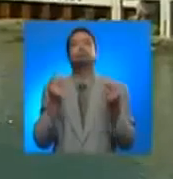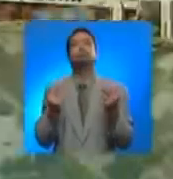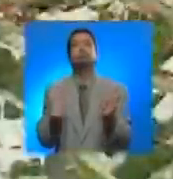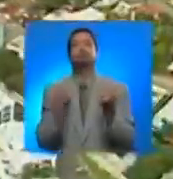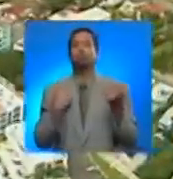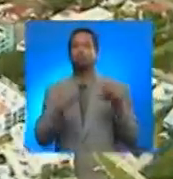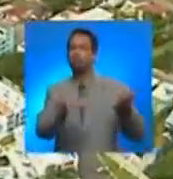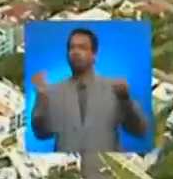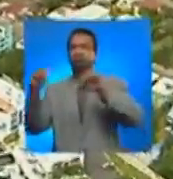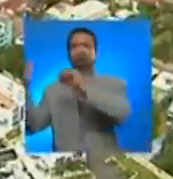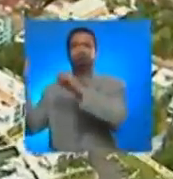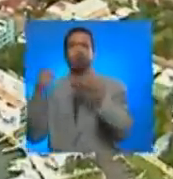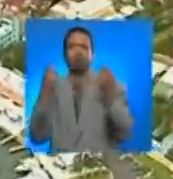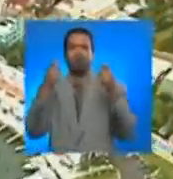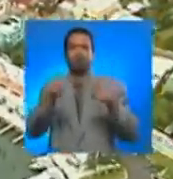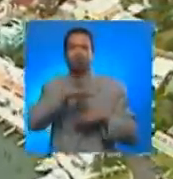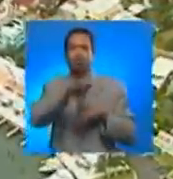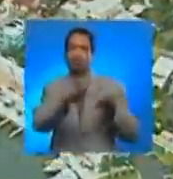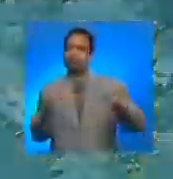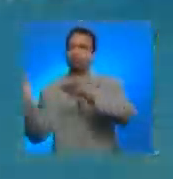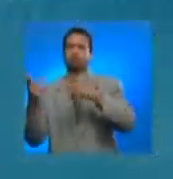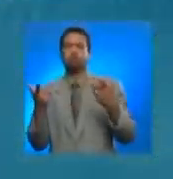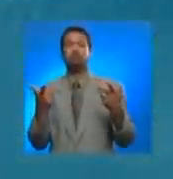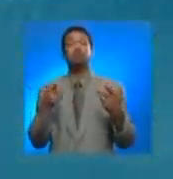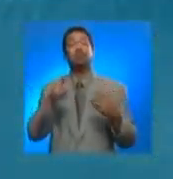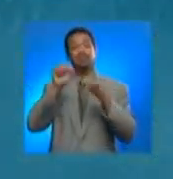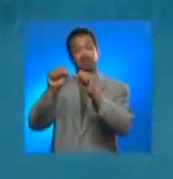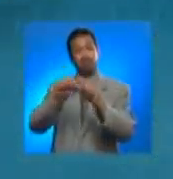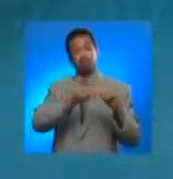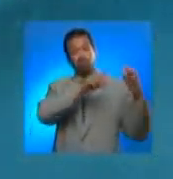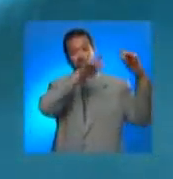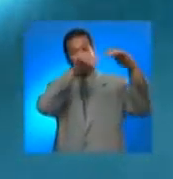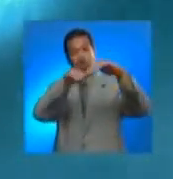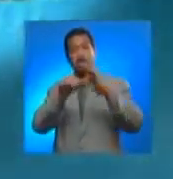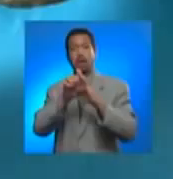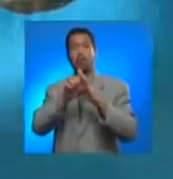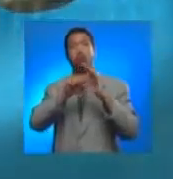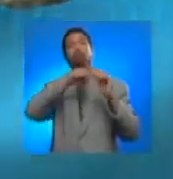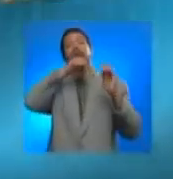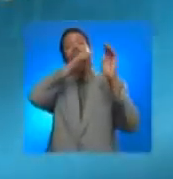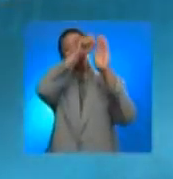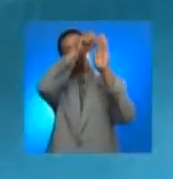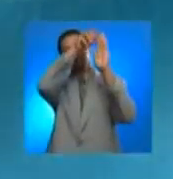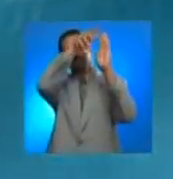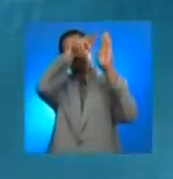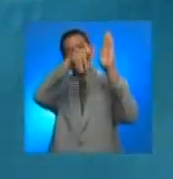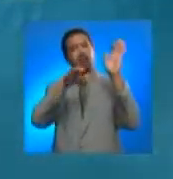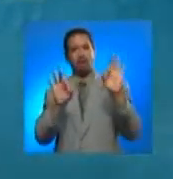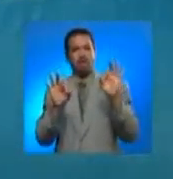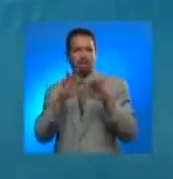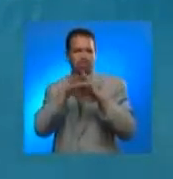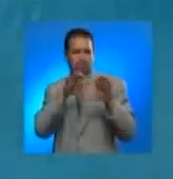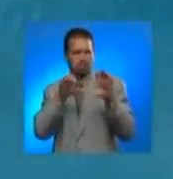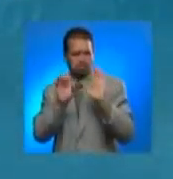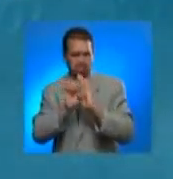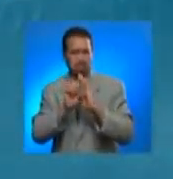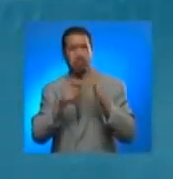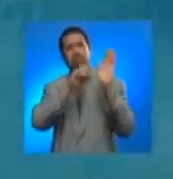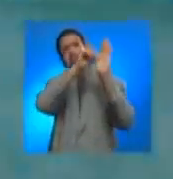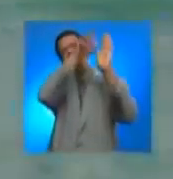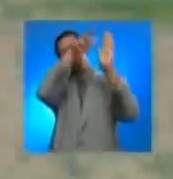solo minutos después de sentirse la sacudida del terremoto. Una situación como esta daría muy poco tiempo para